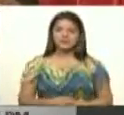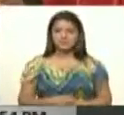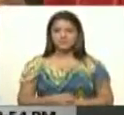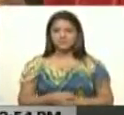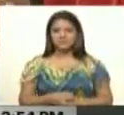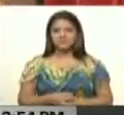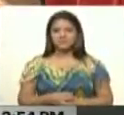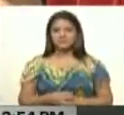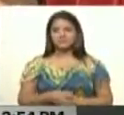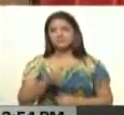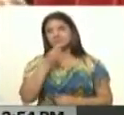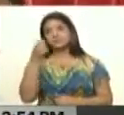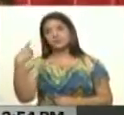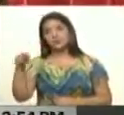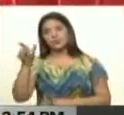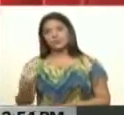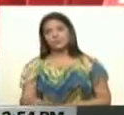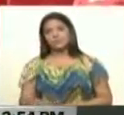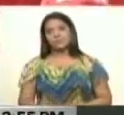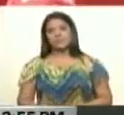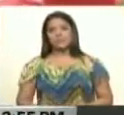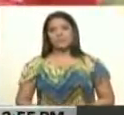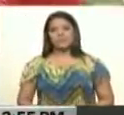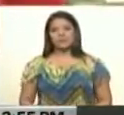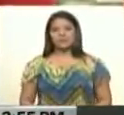Le voy a dar la palabra a otra camarada.